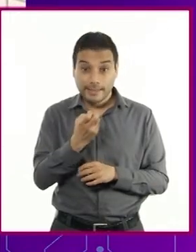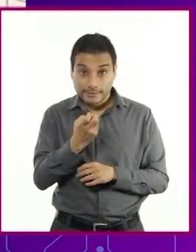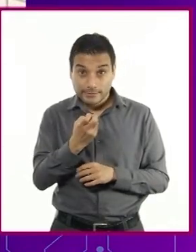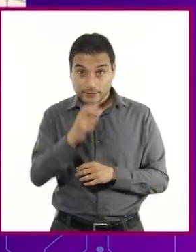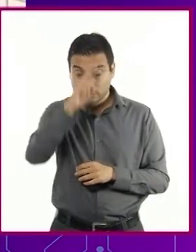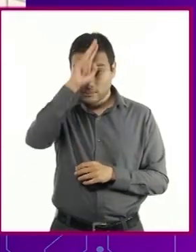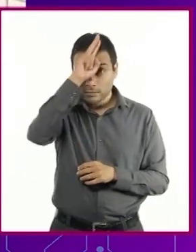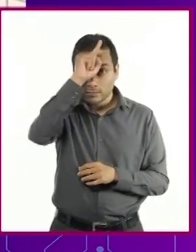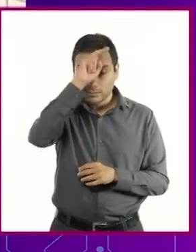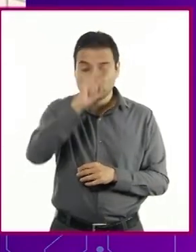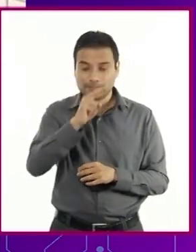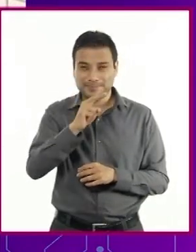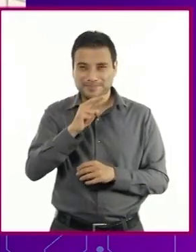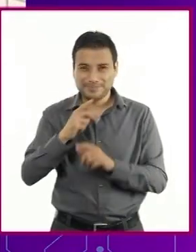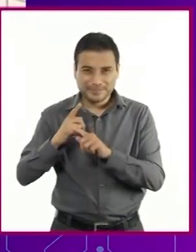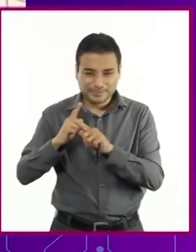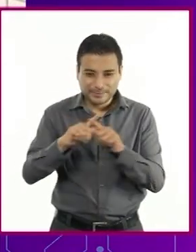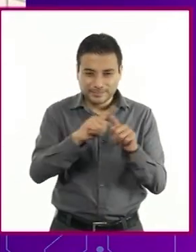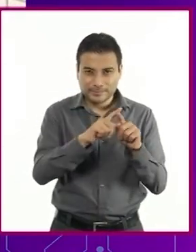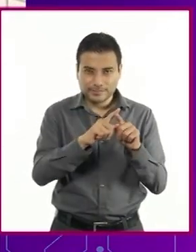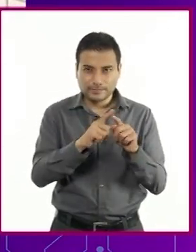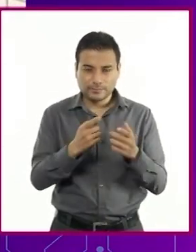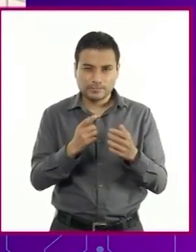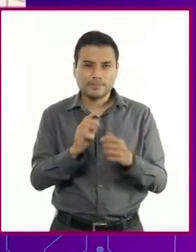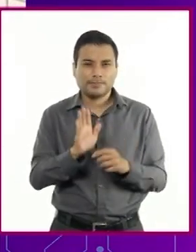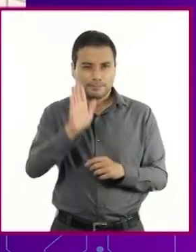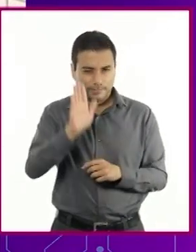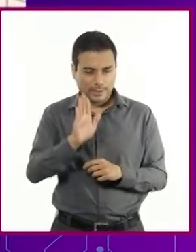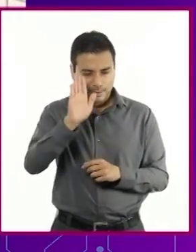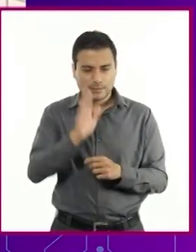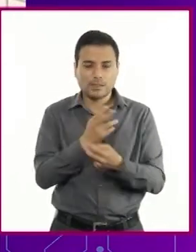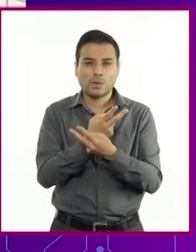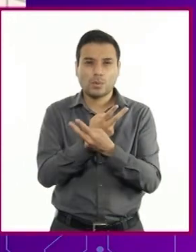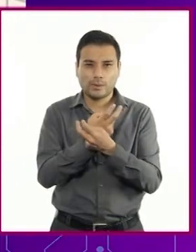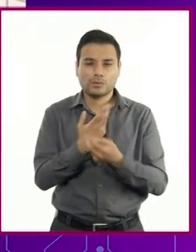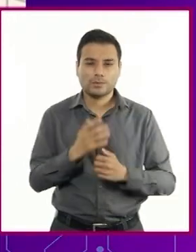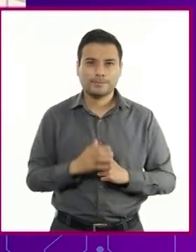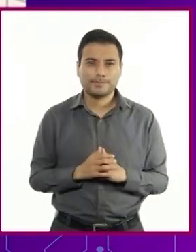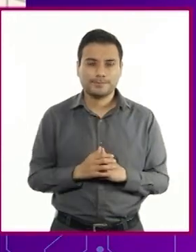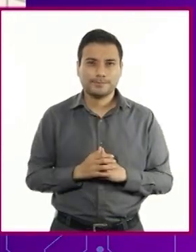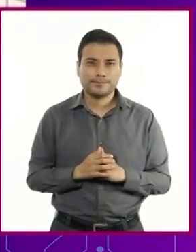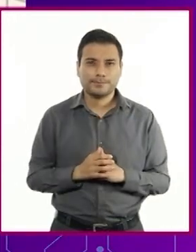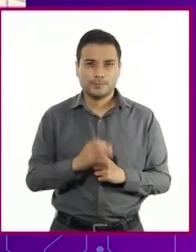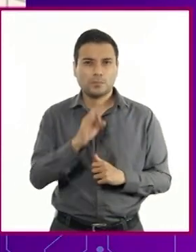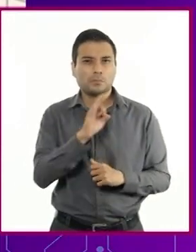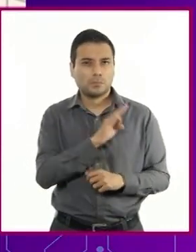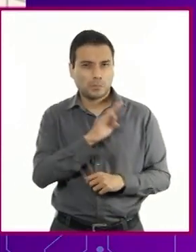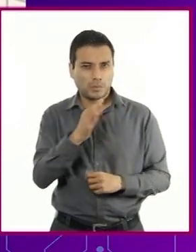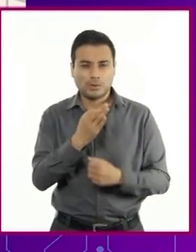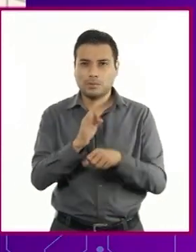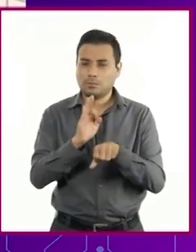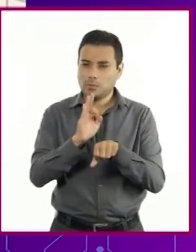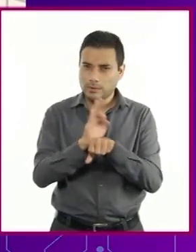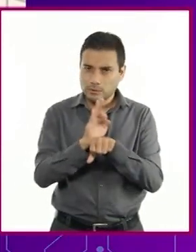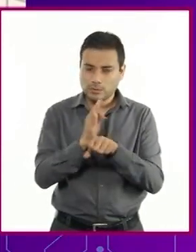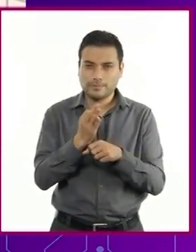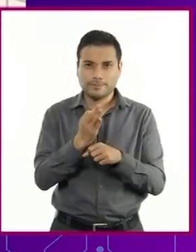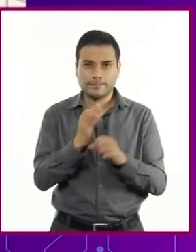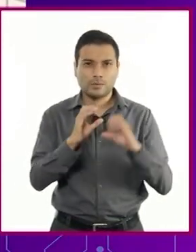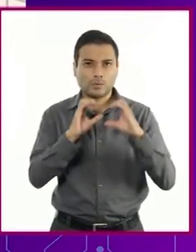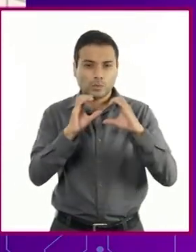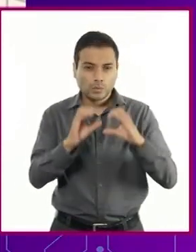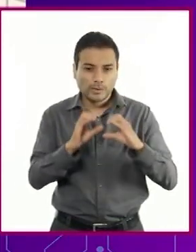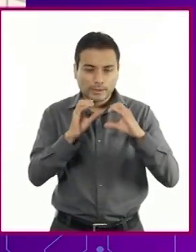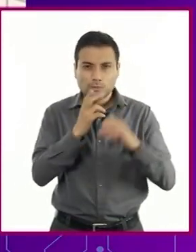organismos algunas funciones similares a los huesos, como es la de protección, sostén